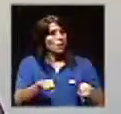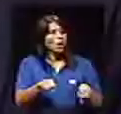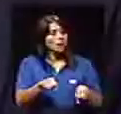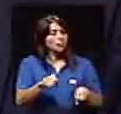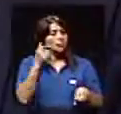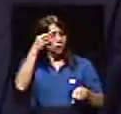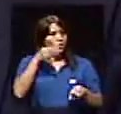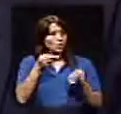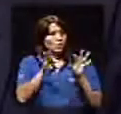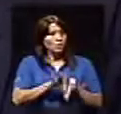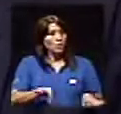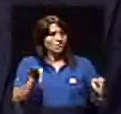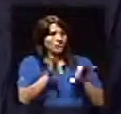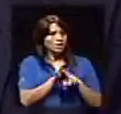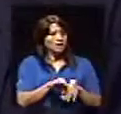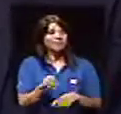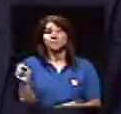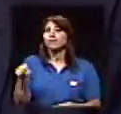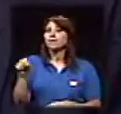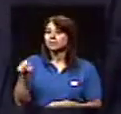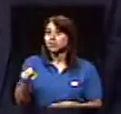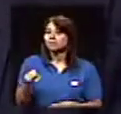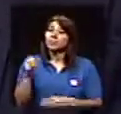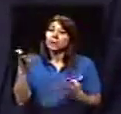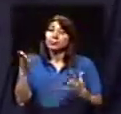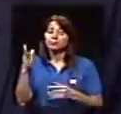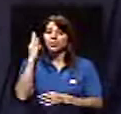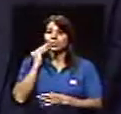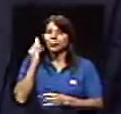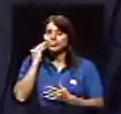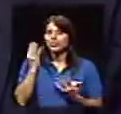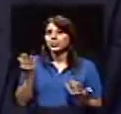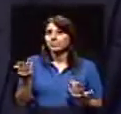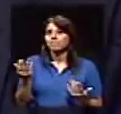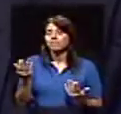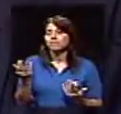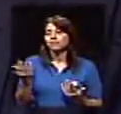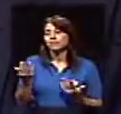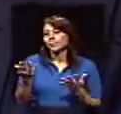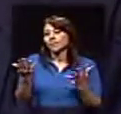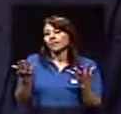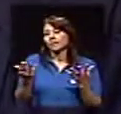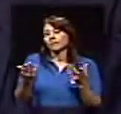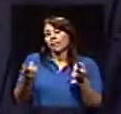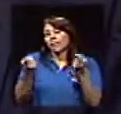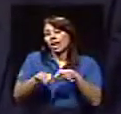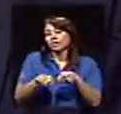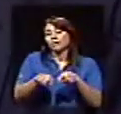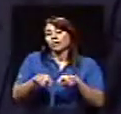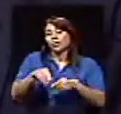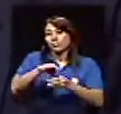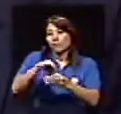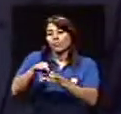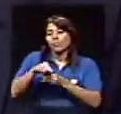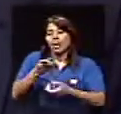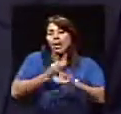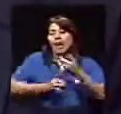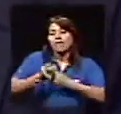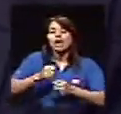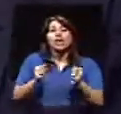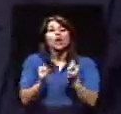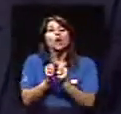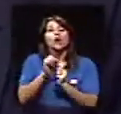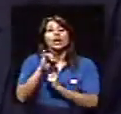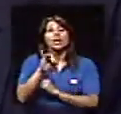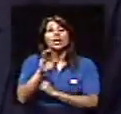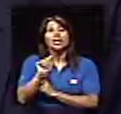yo creo que es muy importante. Así es. Así es, bueno, y es una experiencia en el caso de café, con la experiencia del ICAFE, con los programas